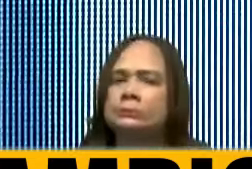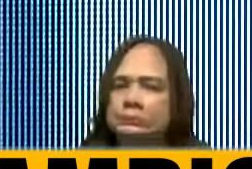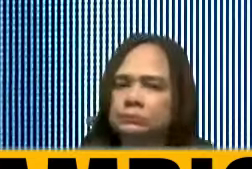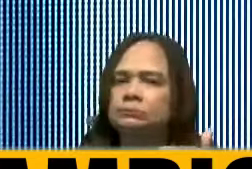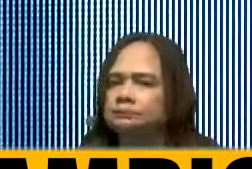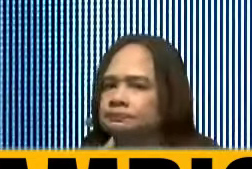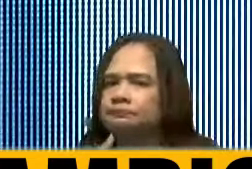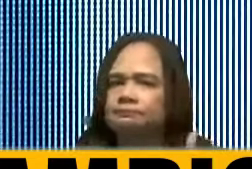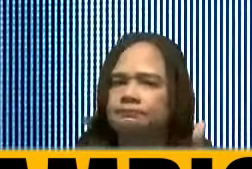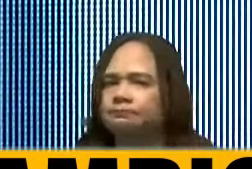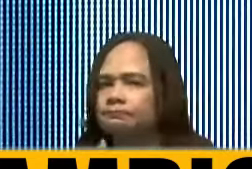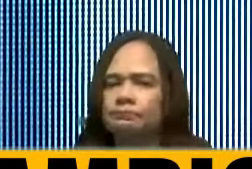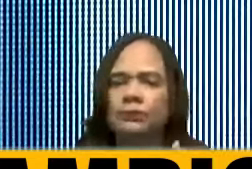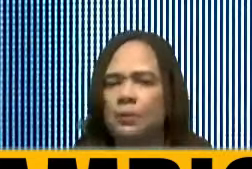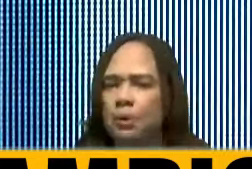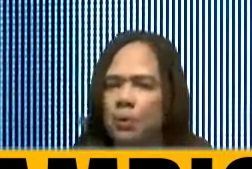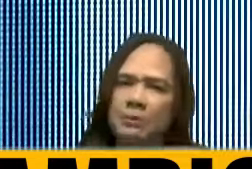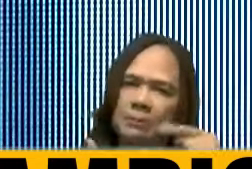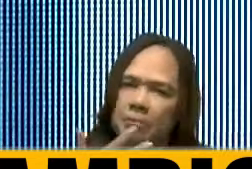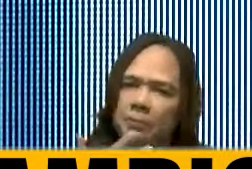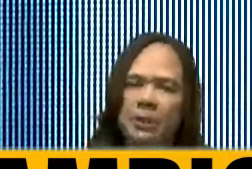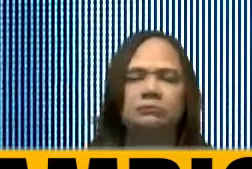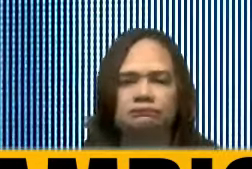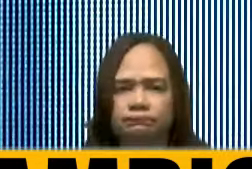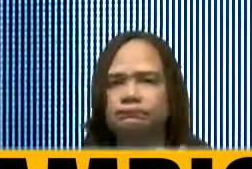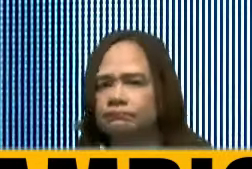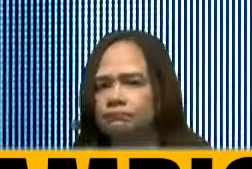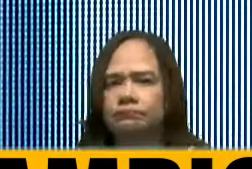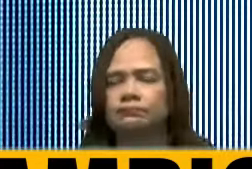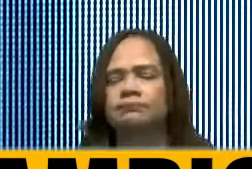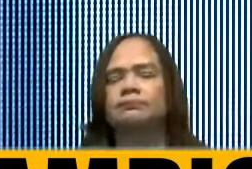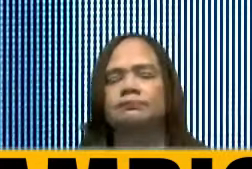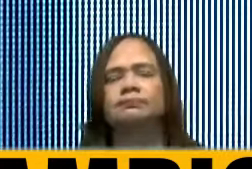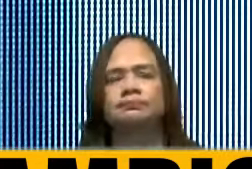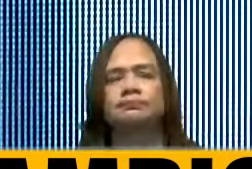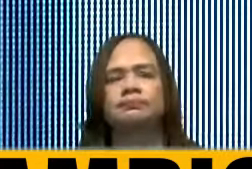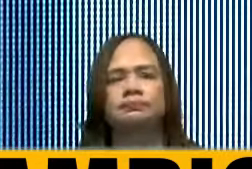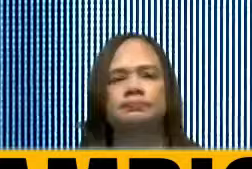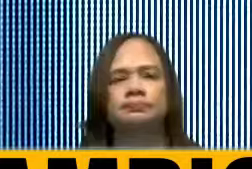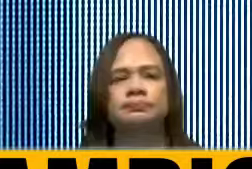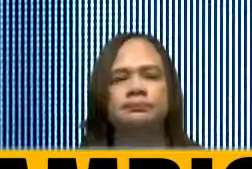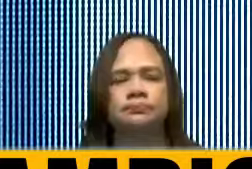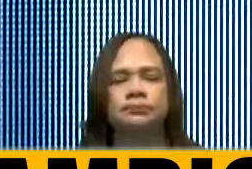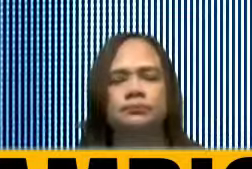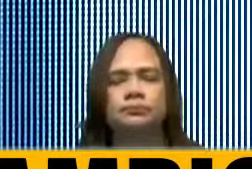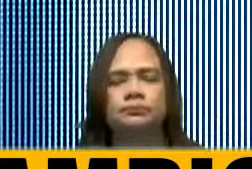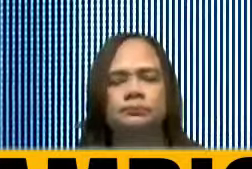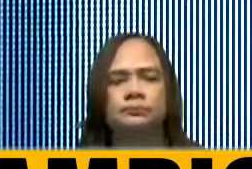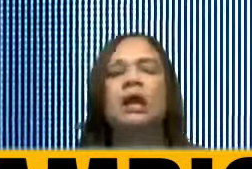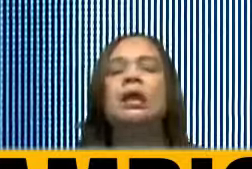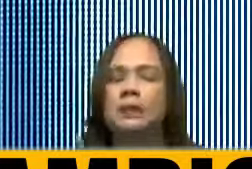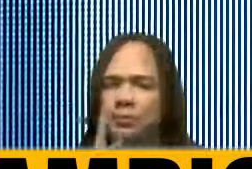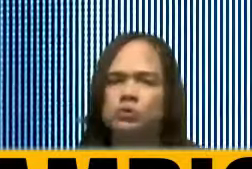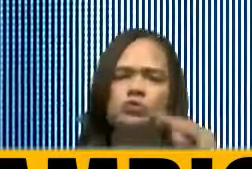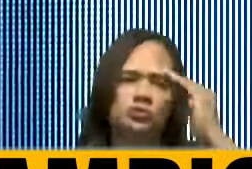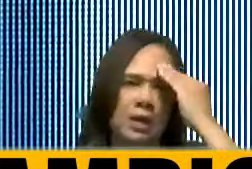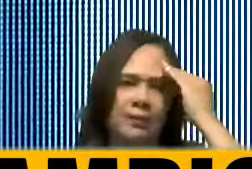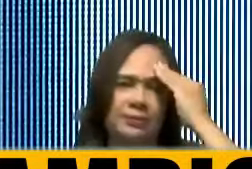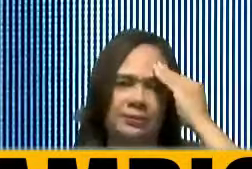resolver esos problemas y le estamos dando seguimiento y yo sí estoy según los datos la gente sabe mucho